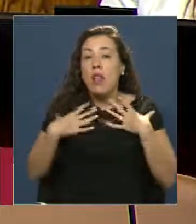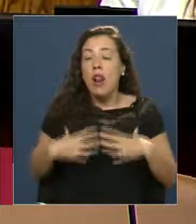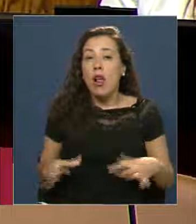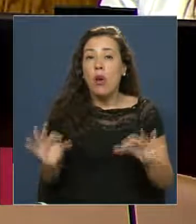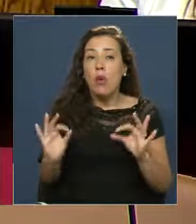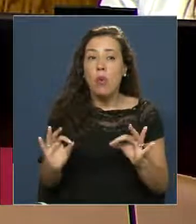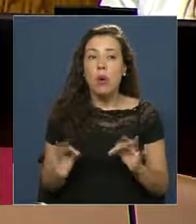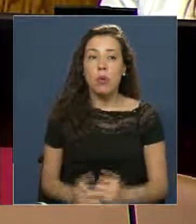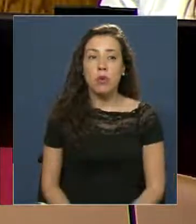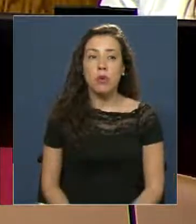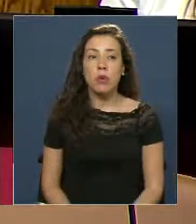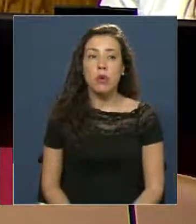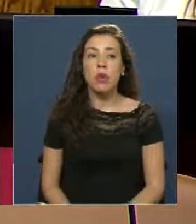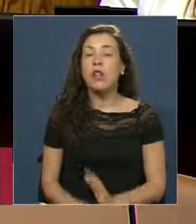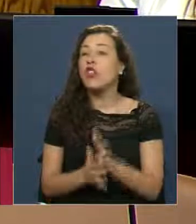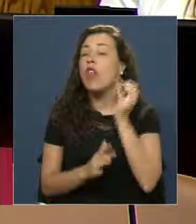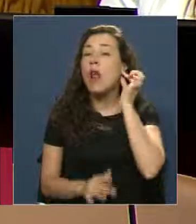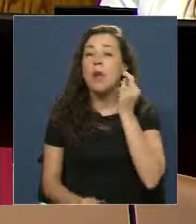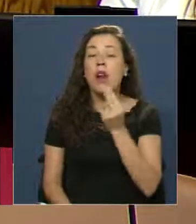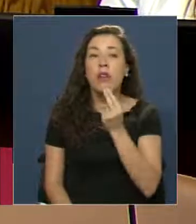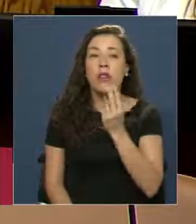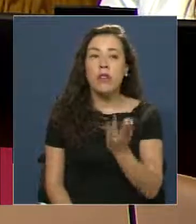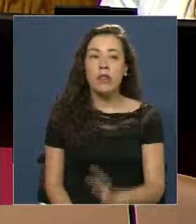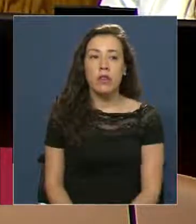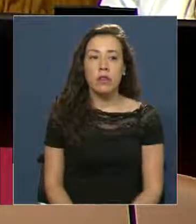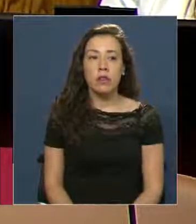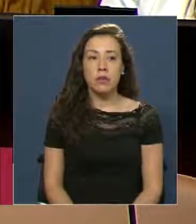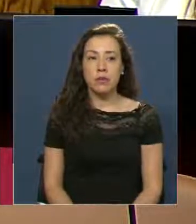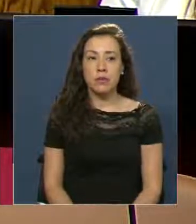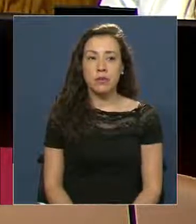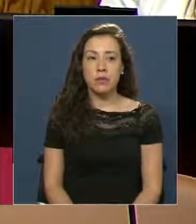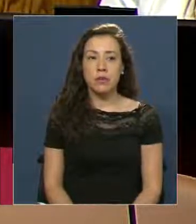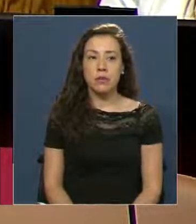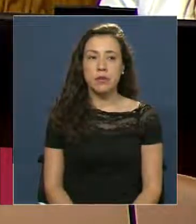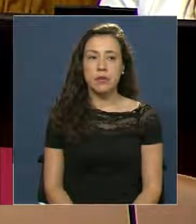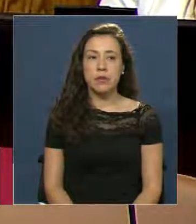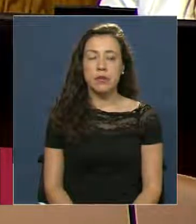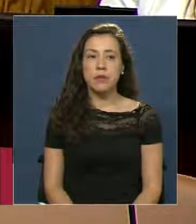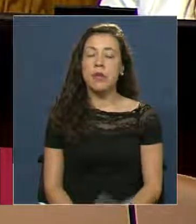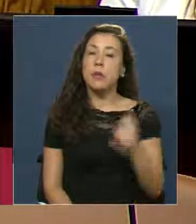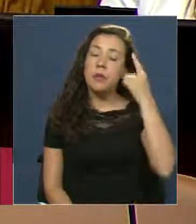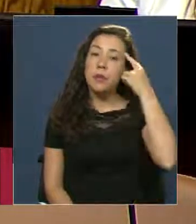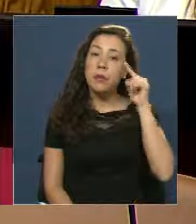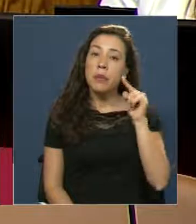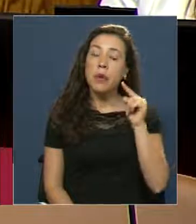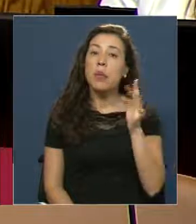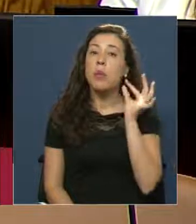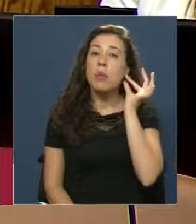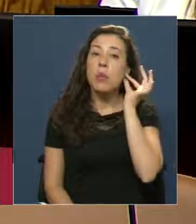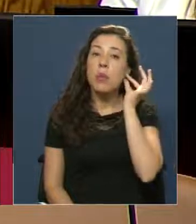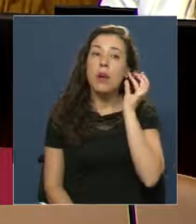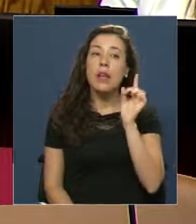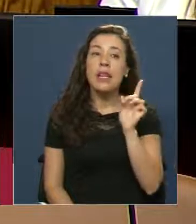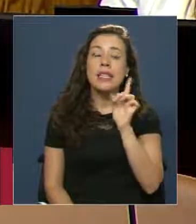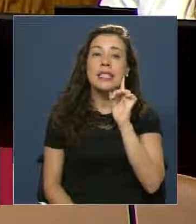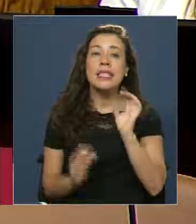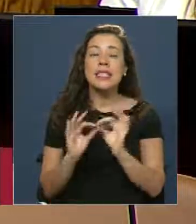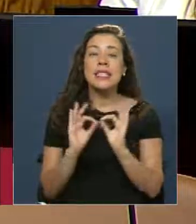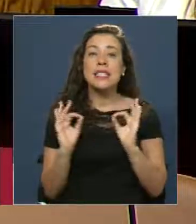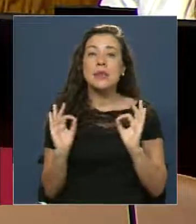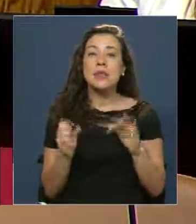está presente en todas nosotras en un periodo importante de la vida. Pasa que cuando mujeres se encuentran en